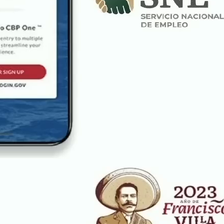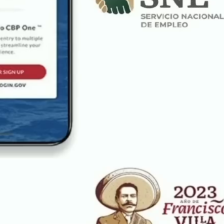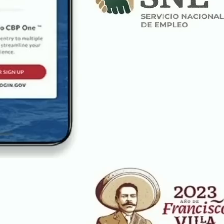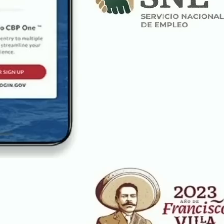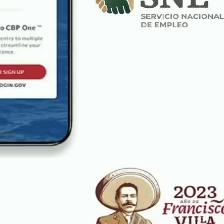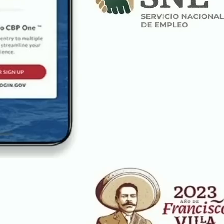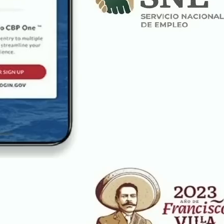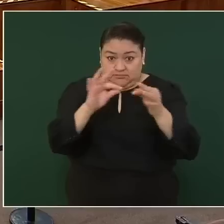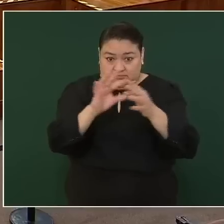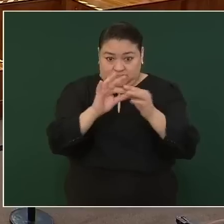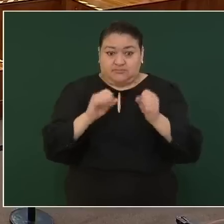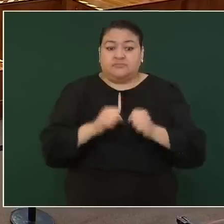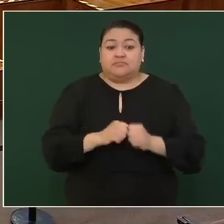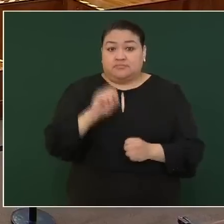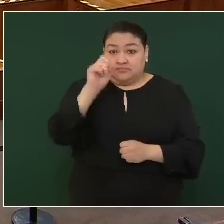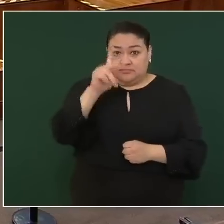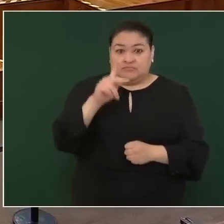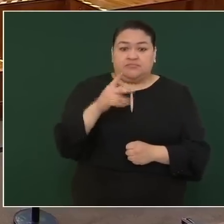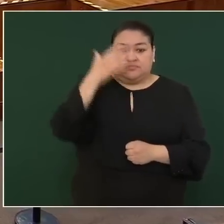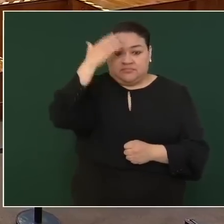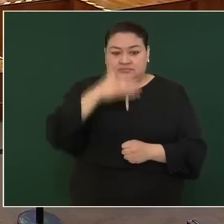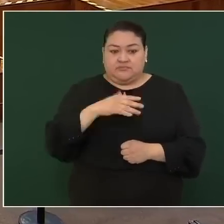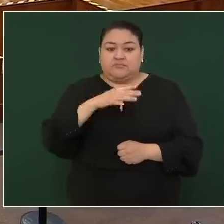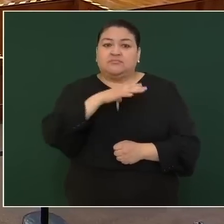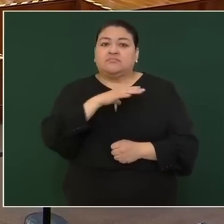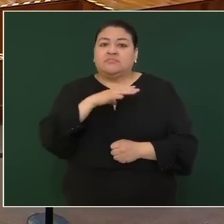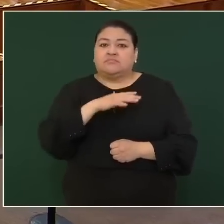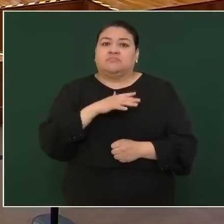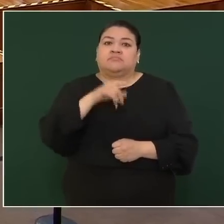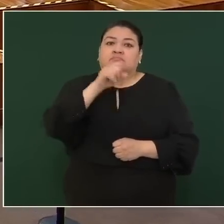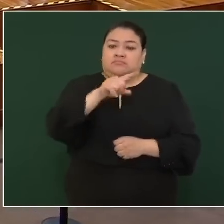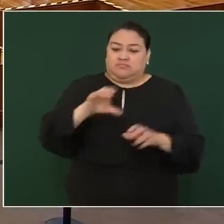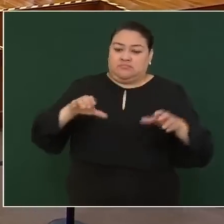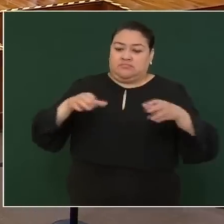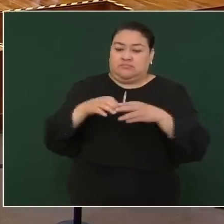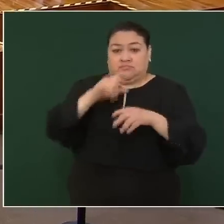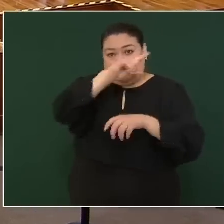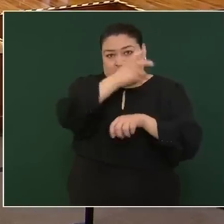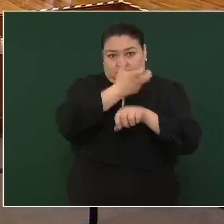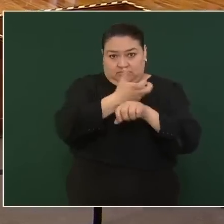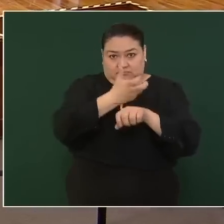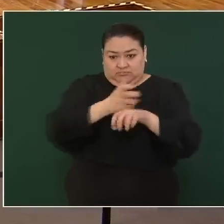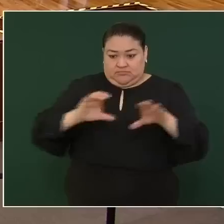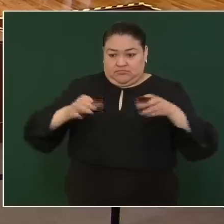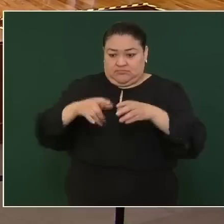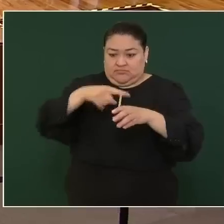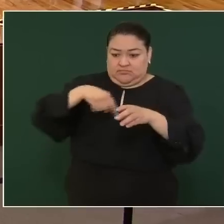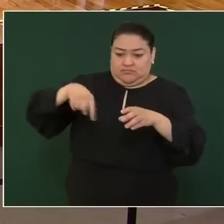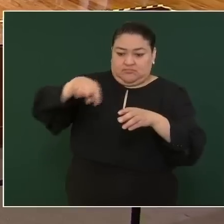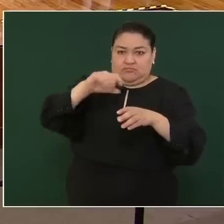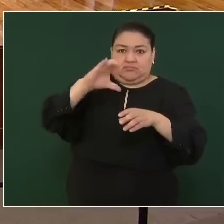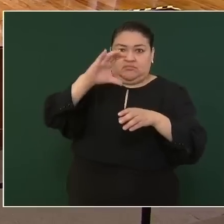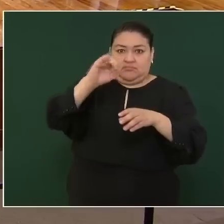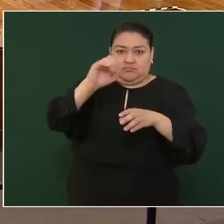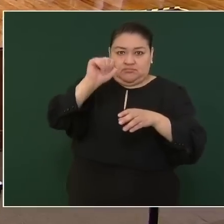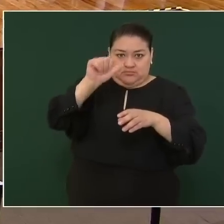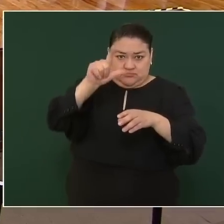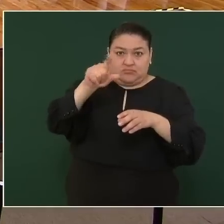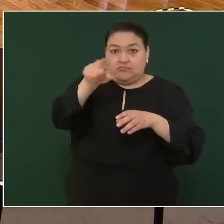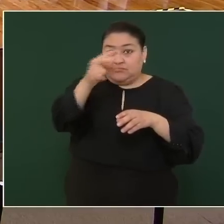riesgos. Algunos cambios en nuestro servicio consular en los Estados Unidos para todos nuestros paisanos que nos están